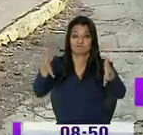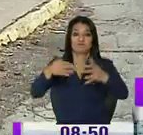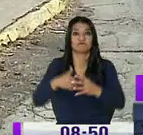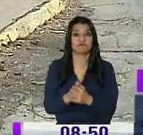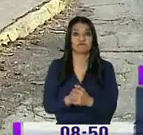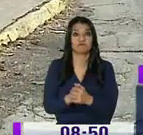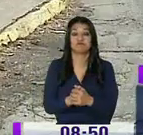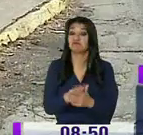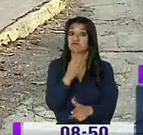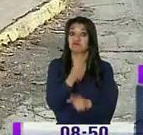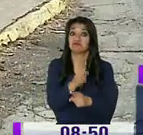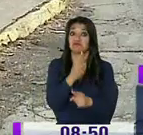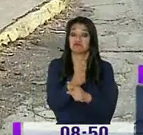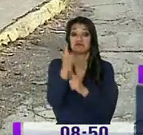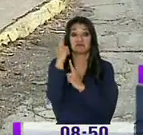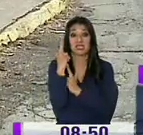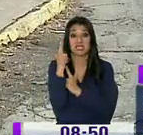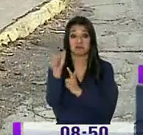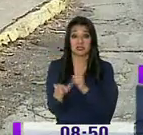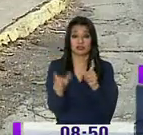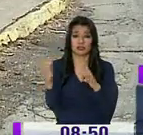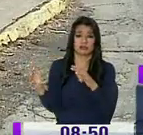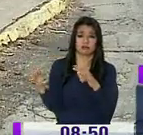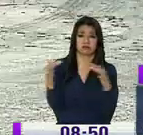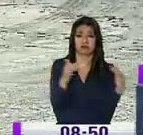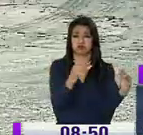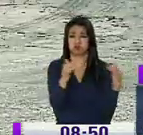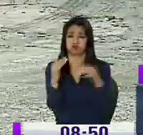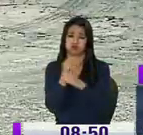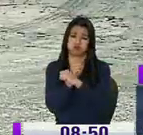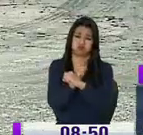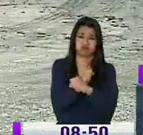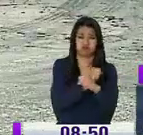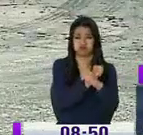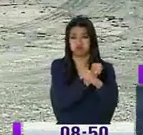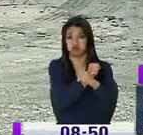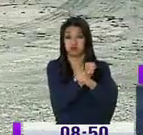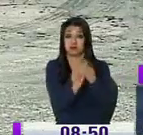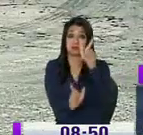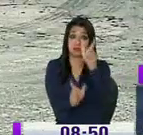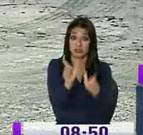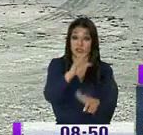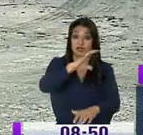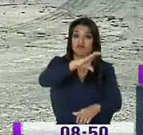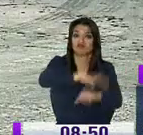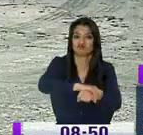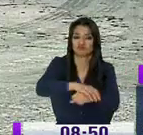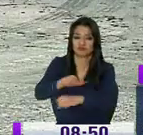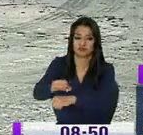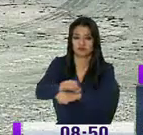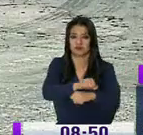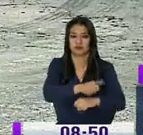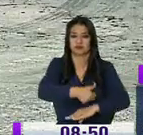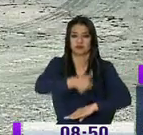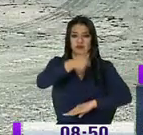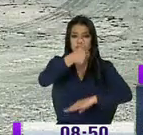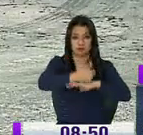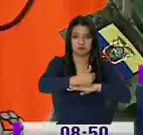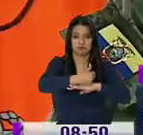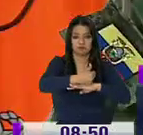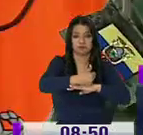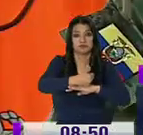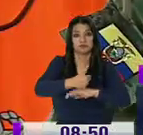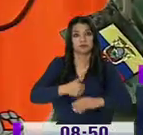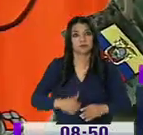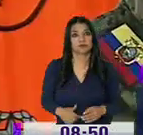un enfrentamiento entre civiles y militares. Aquí también se registraron personas aprehendidas que serán puestas a órdenes de la justicia.